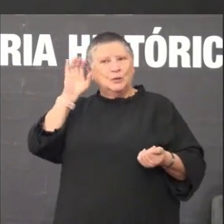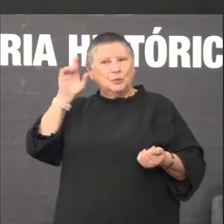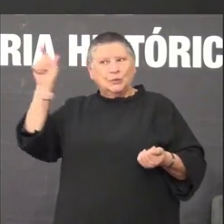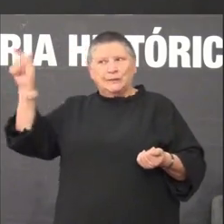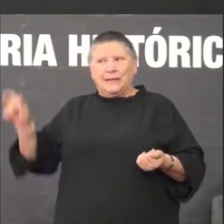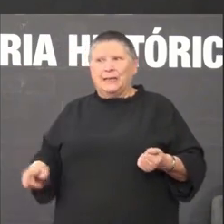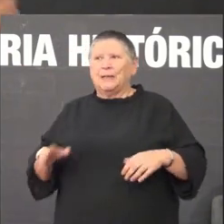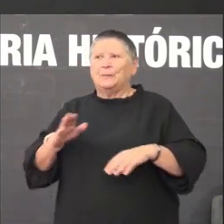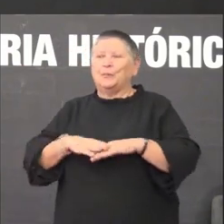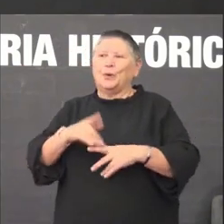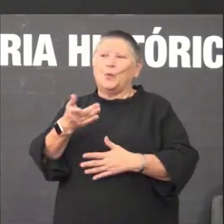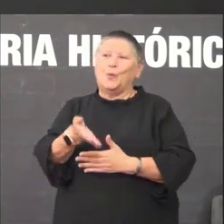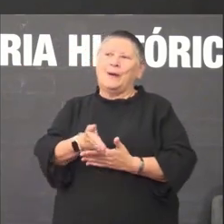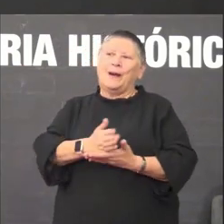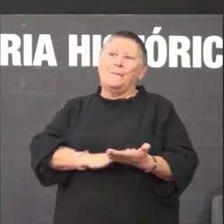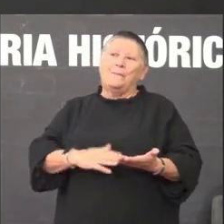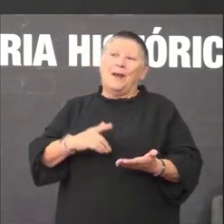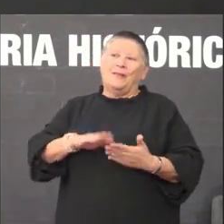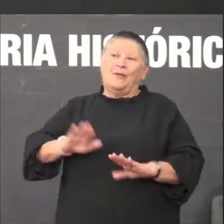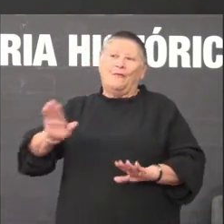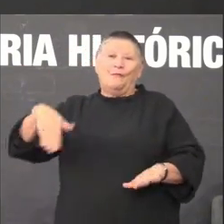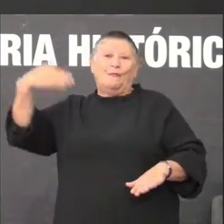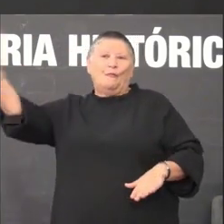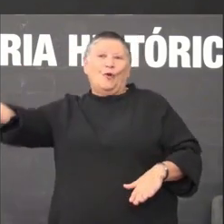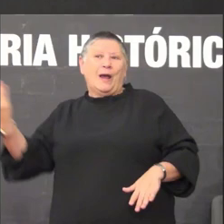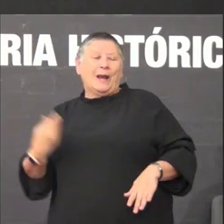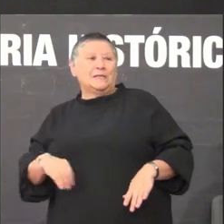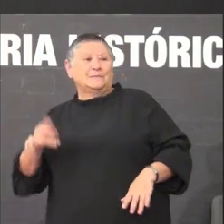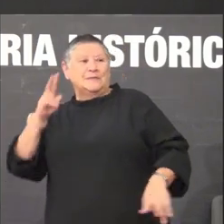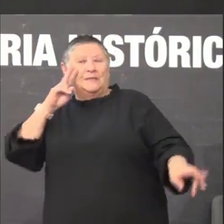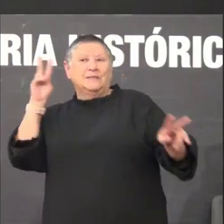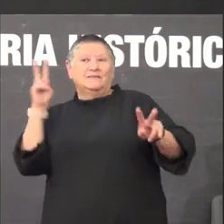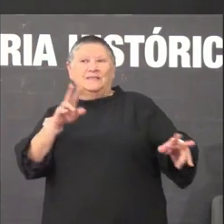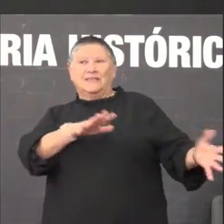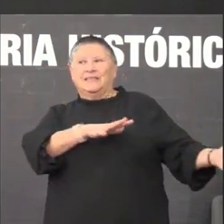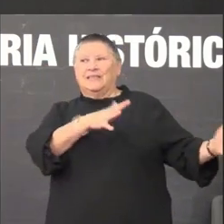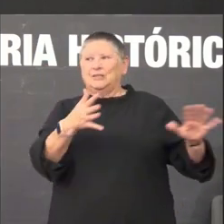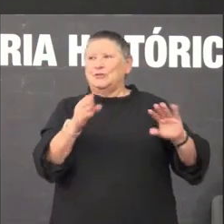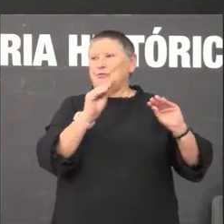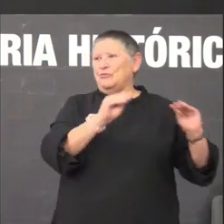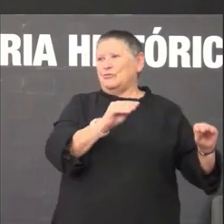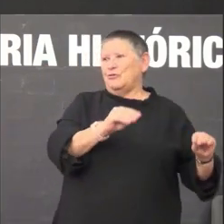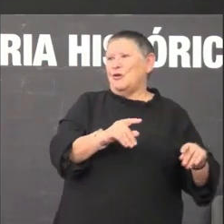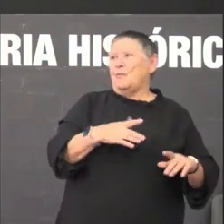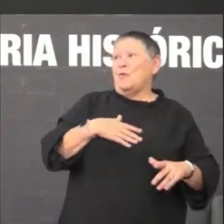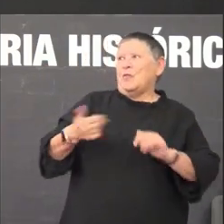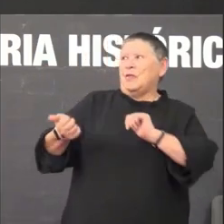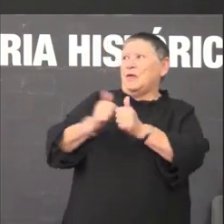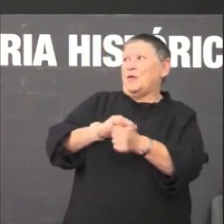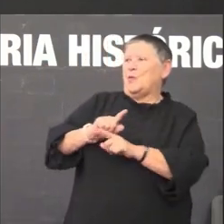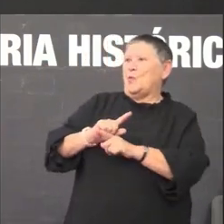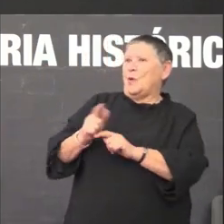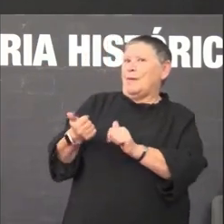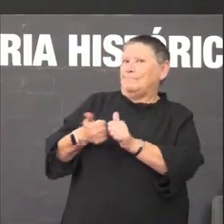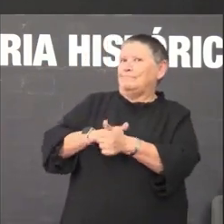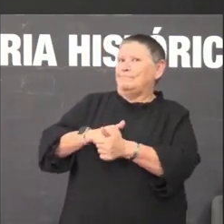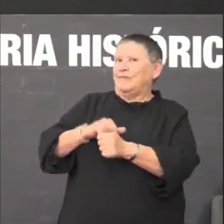banda, como dende fora de España se viu esa transición, en algúns momentos puido ser un exemplo, pero é moi interesante